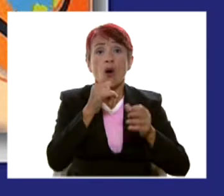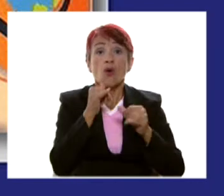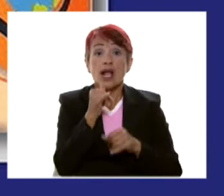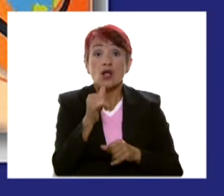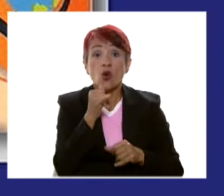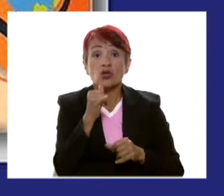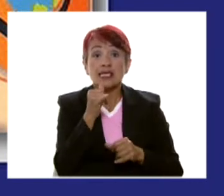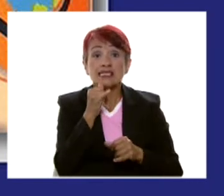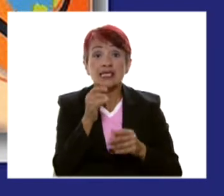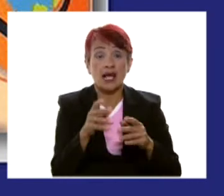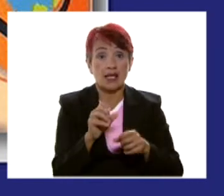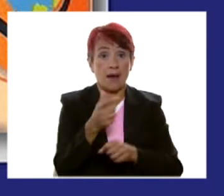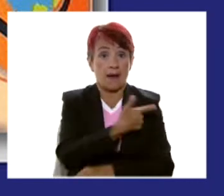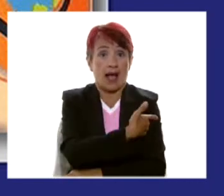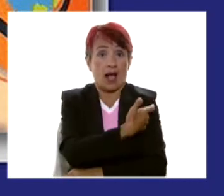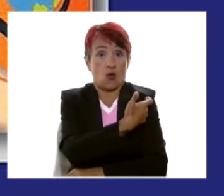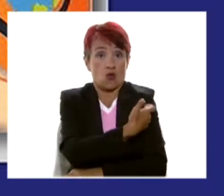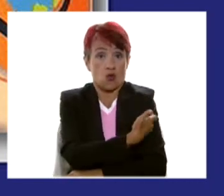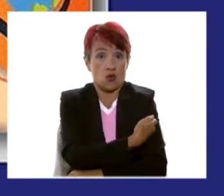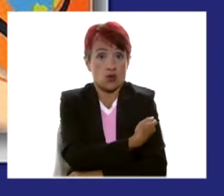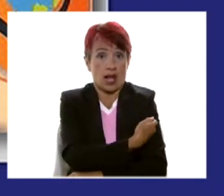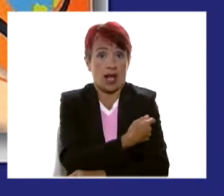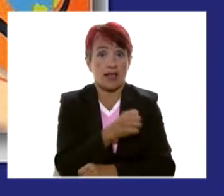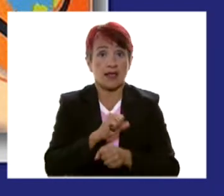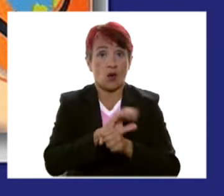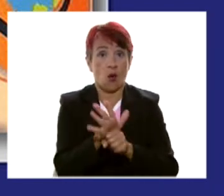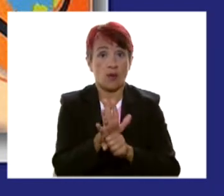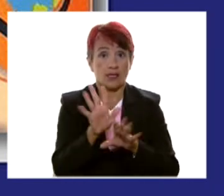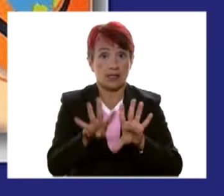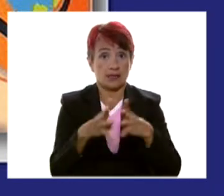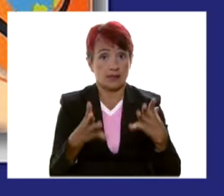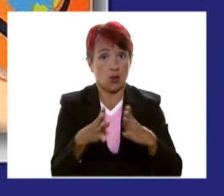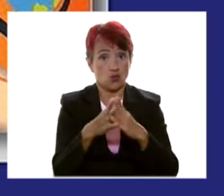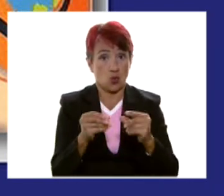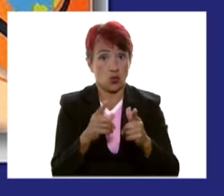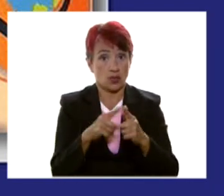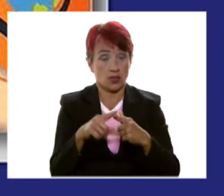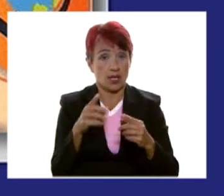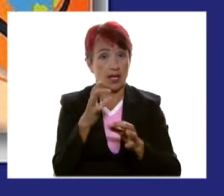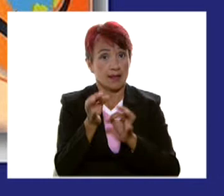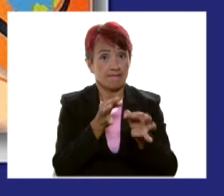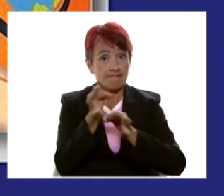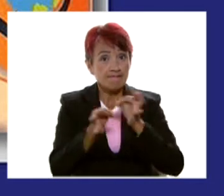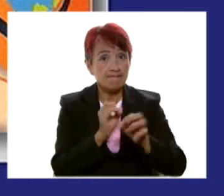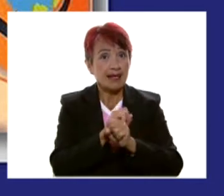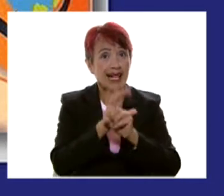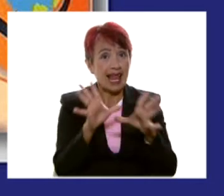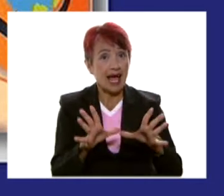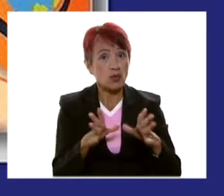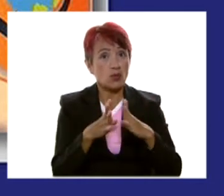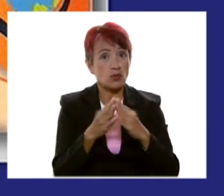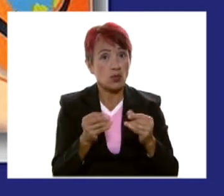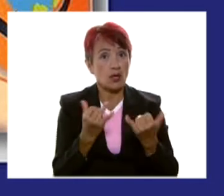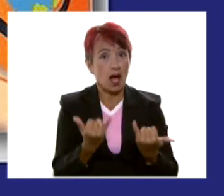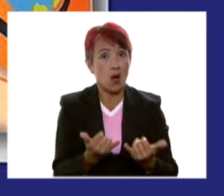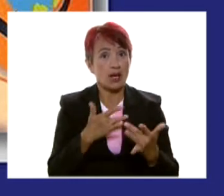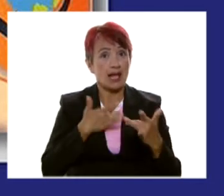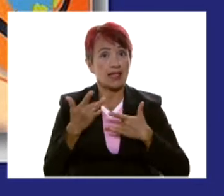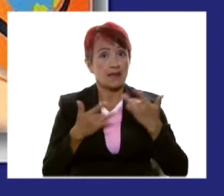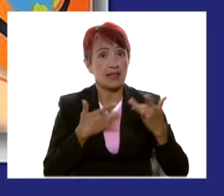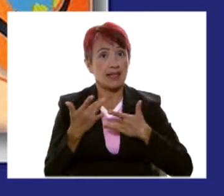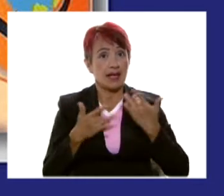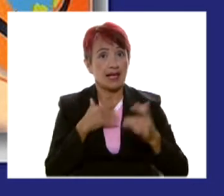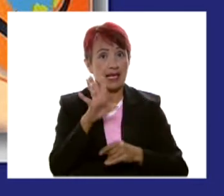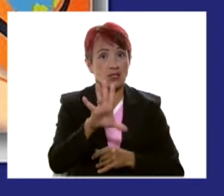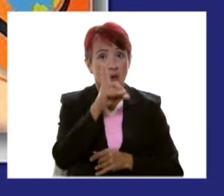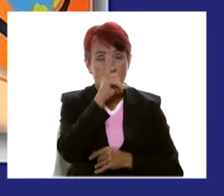las vacunas para el COVID-19 y coloca tu propio punto de vista, tomando en cuenta lo claro, lo conciso y lo concreto. Ahora bien, vamos con las actividades que va a